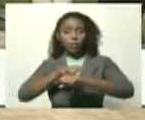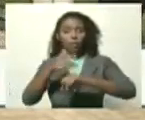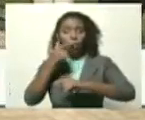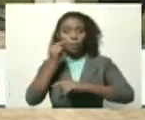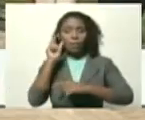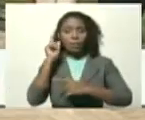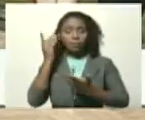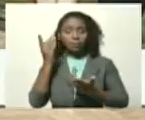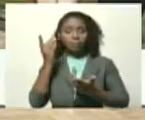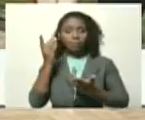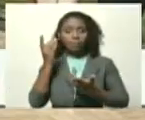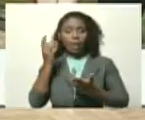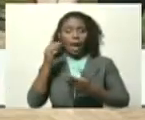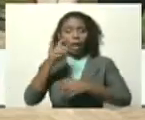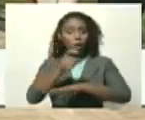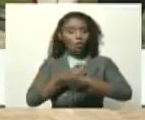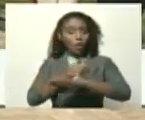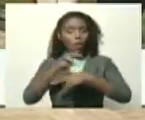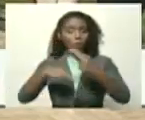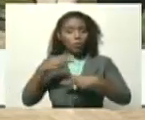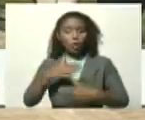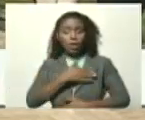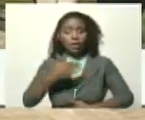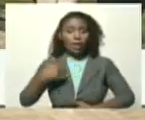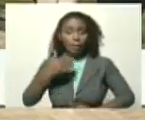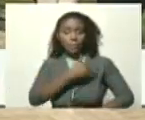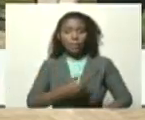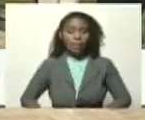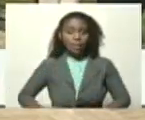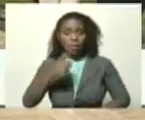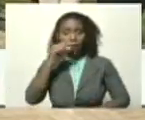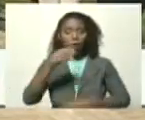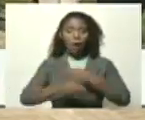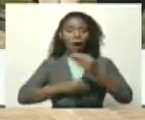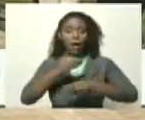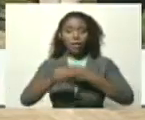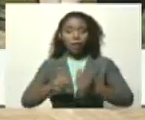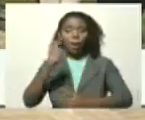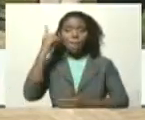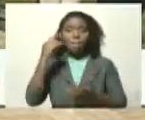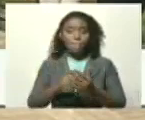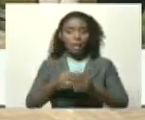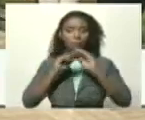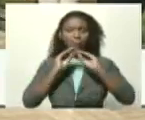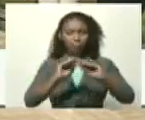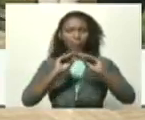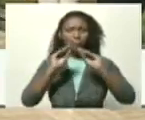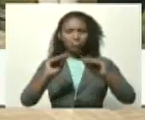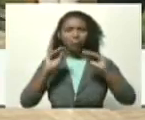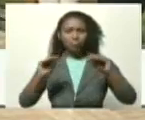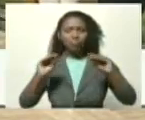gobierno revolucionario, si se quiere, el presidente Nicolás Maduro, ha realizado más de 1.000 llamados